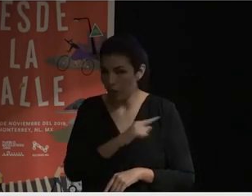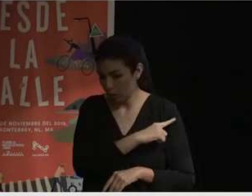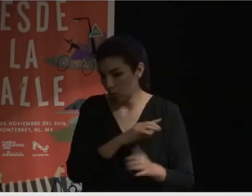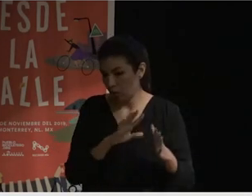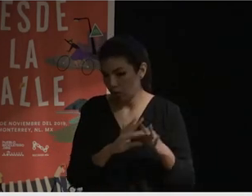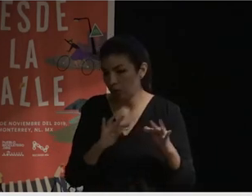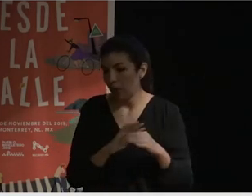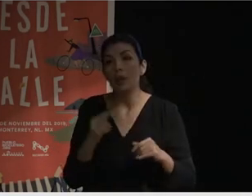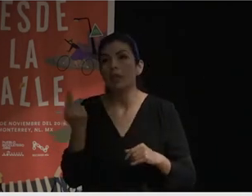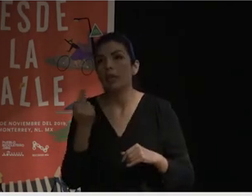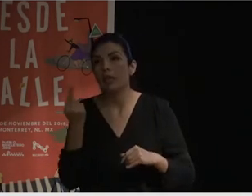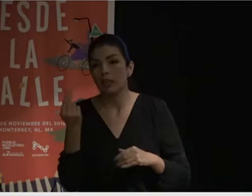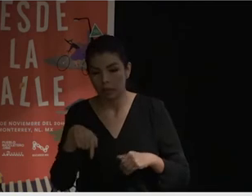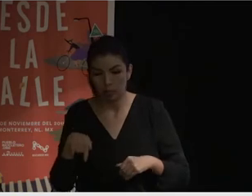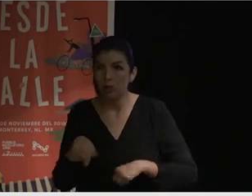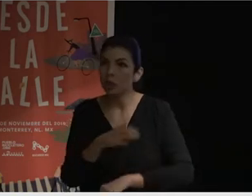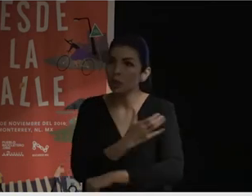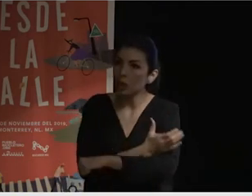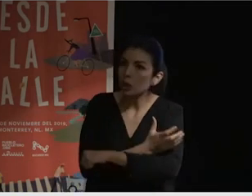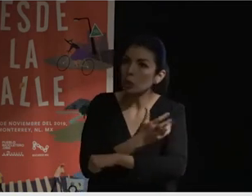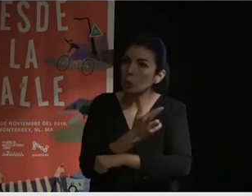coordinarnos, ¿no?